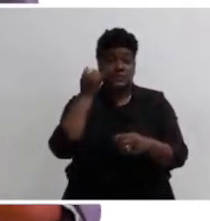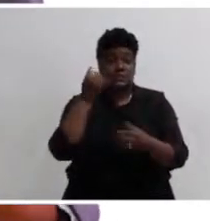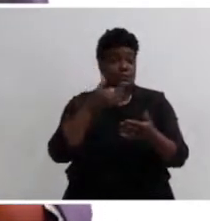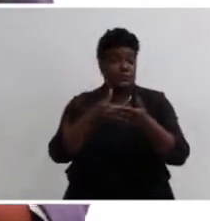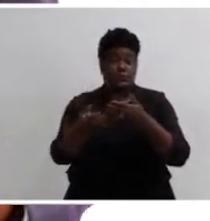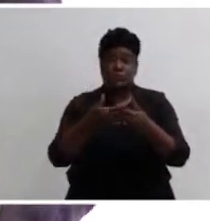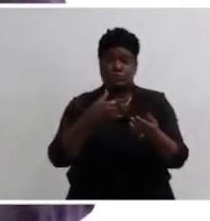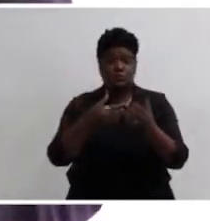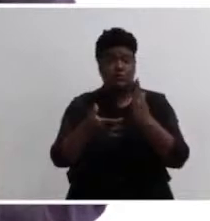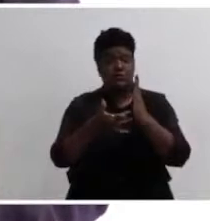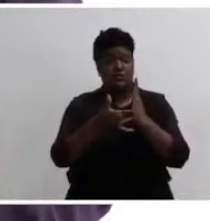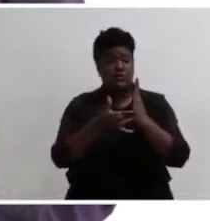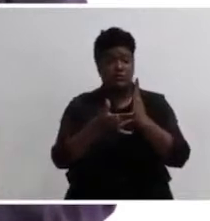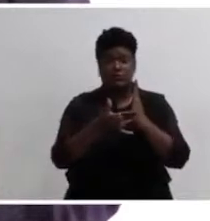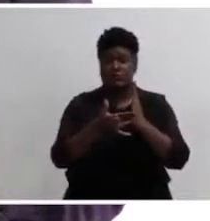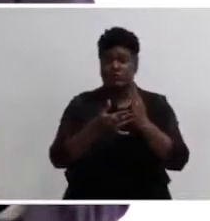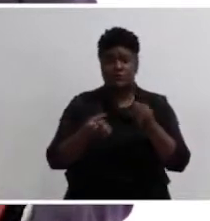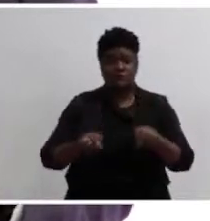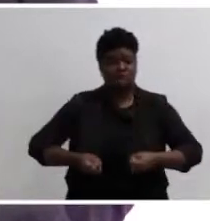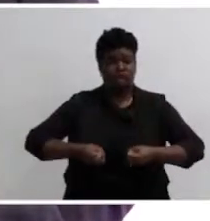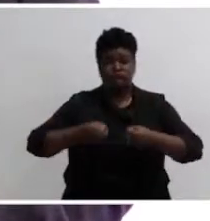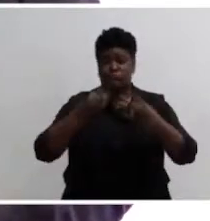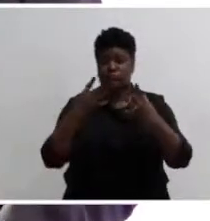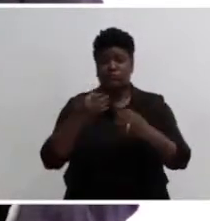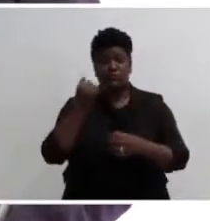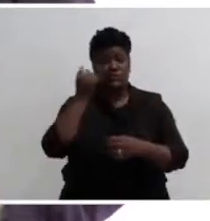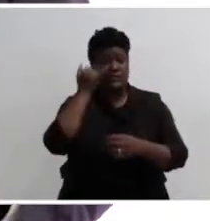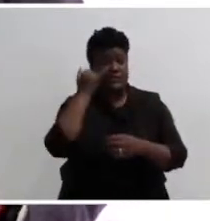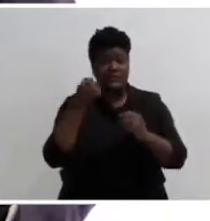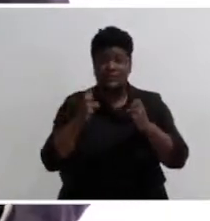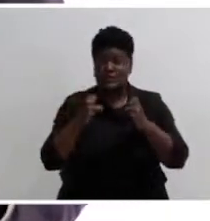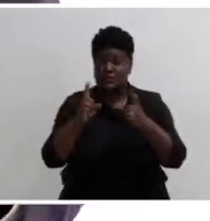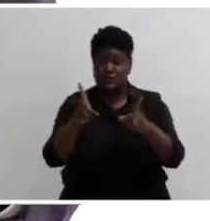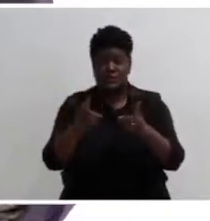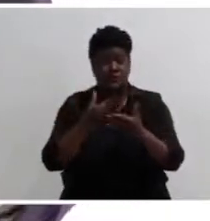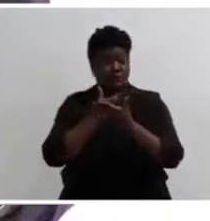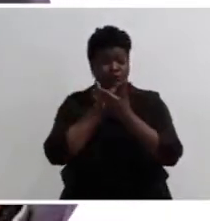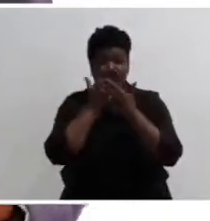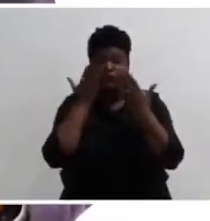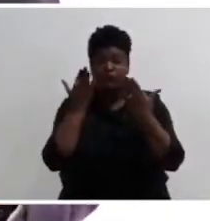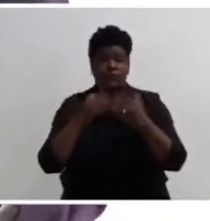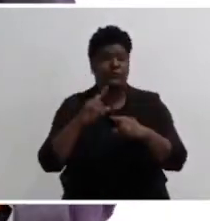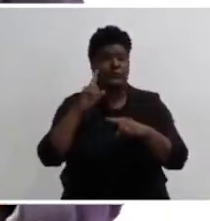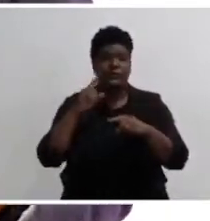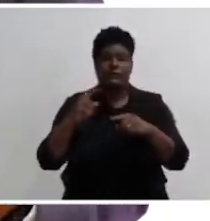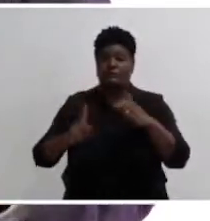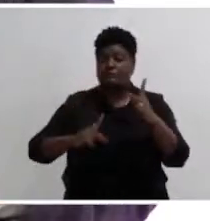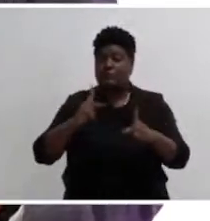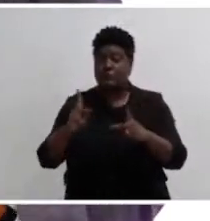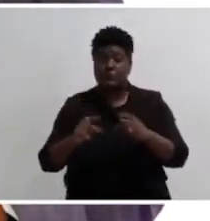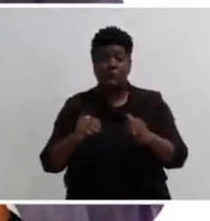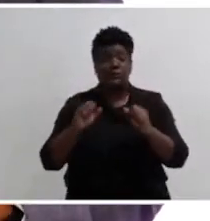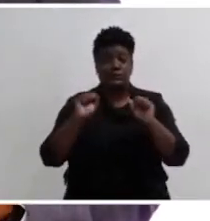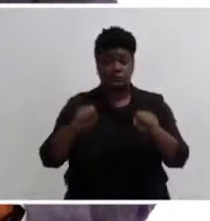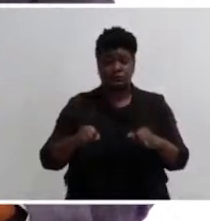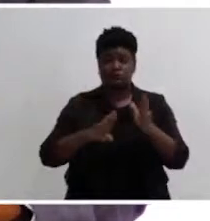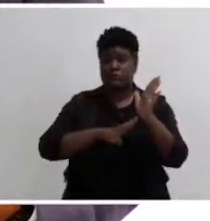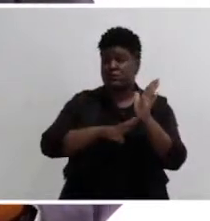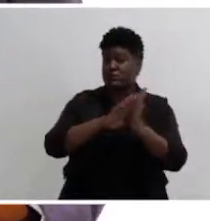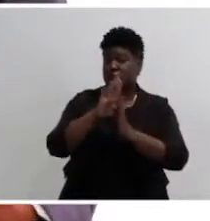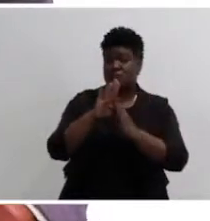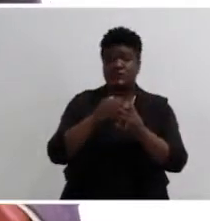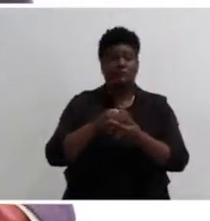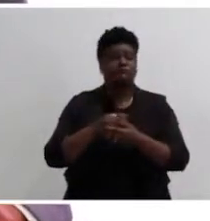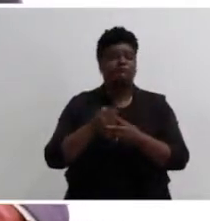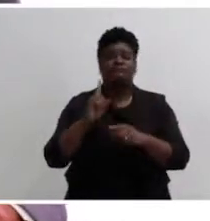existan todos los medios, si no existe una educación, un talento humano, no es posible, poder desarrollar eso.